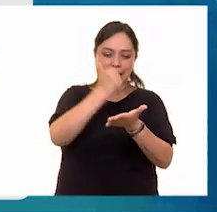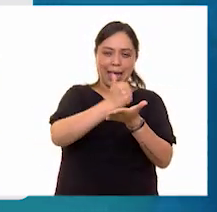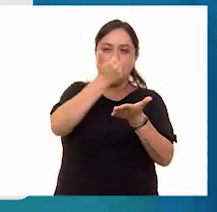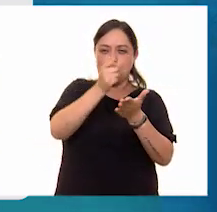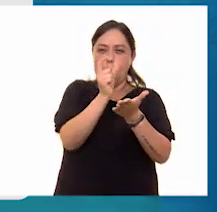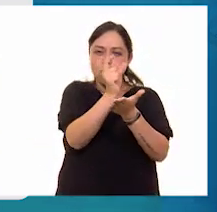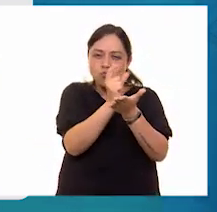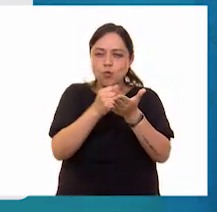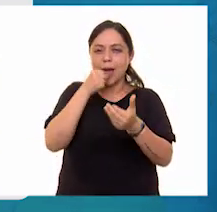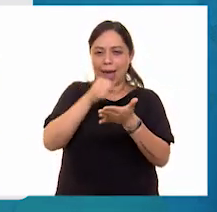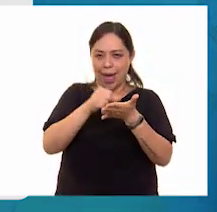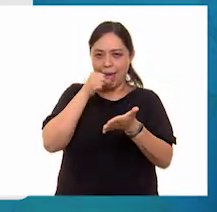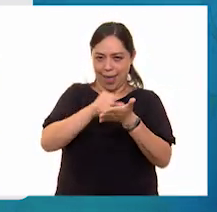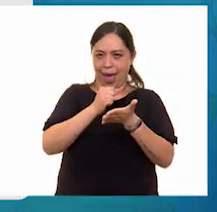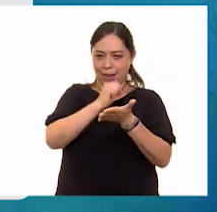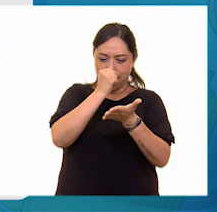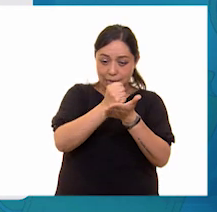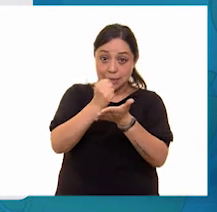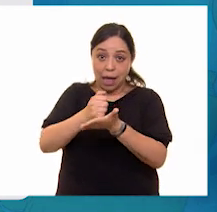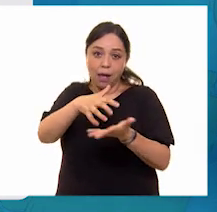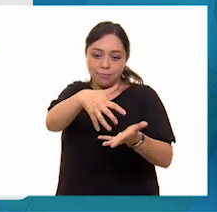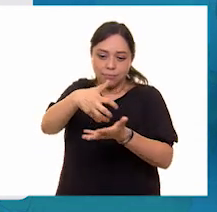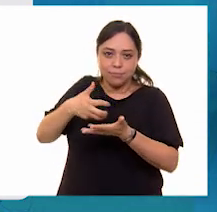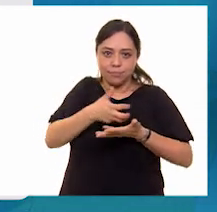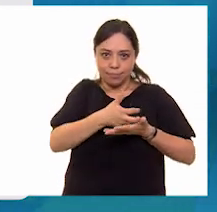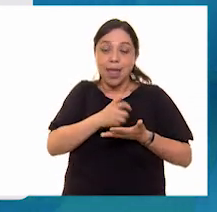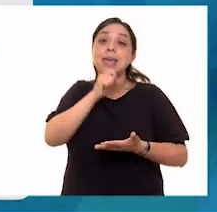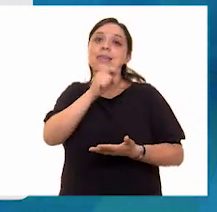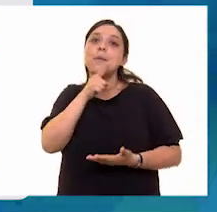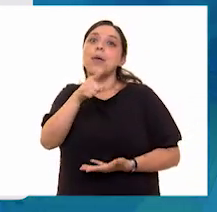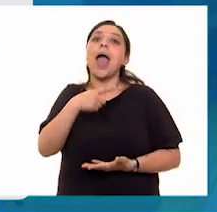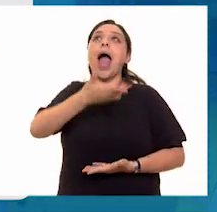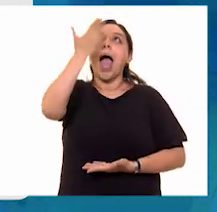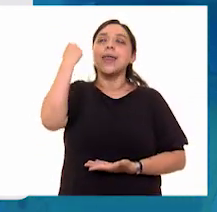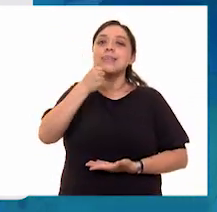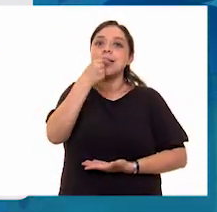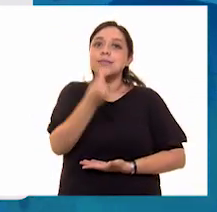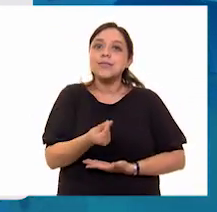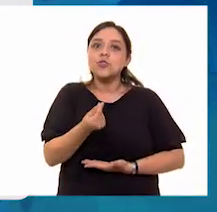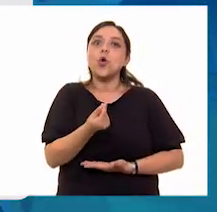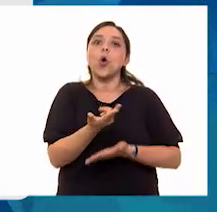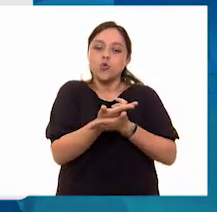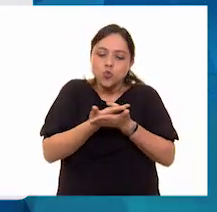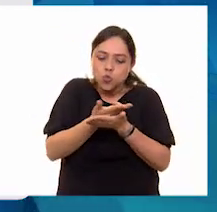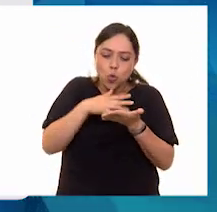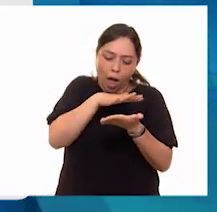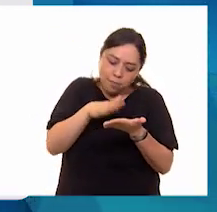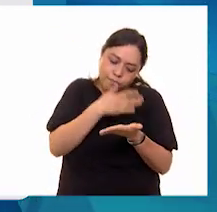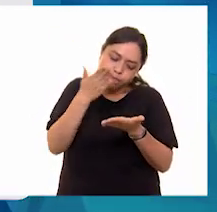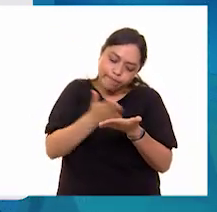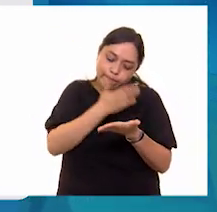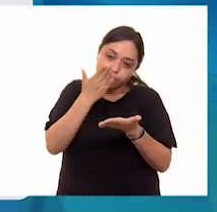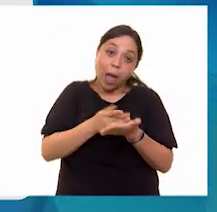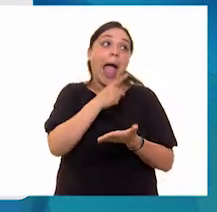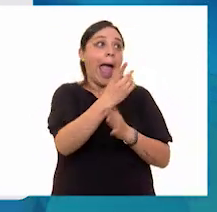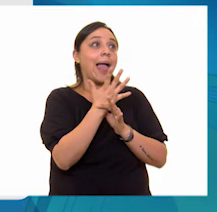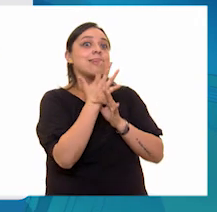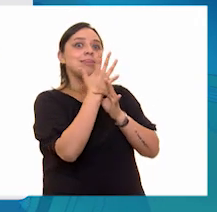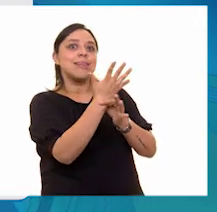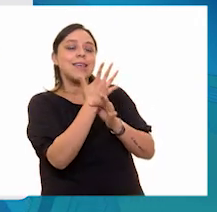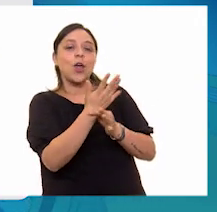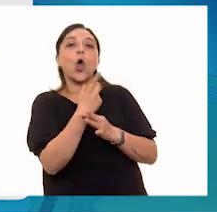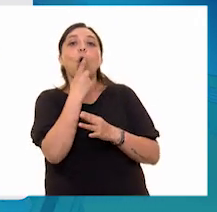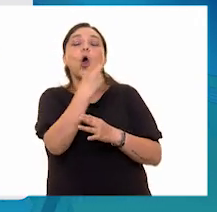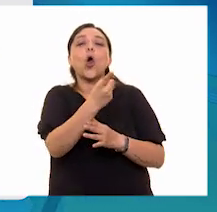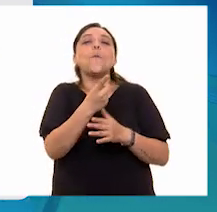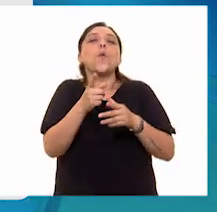que leía cómics cuando era niño. Sí, eso es muy importante, porque dijo que como los monitos de los cómics tienen